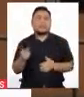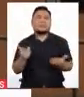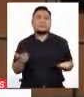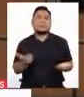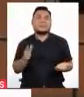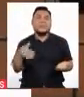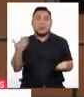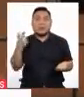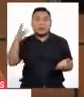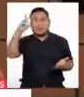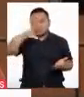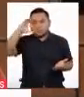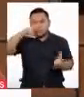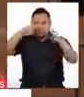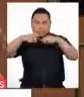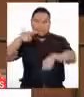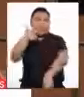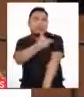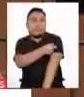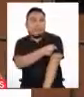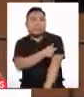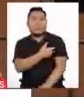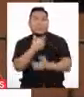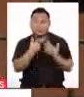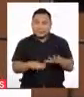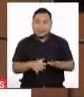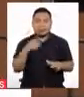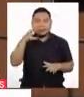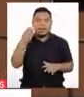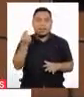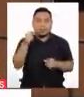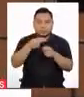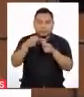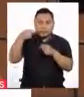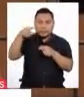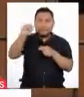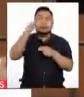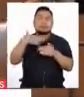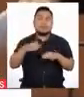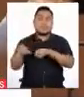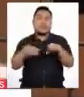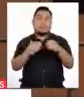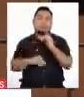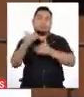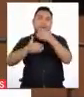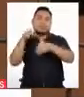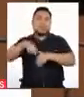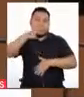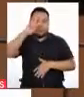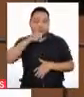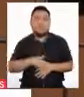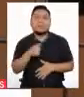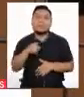dé con la vacuna. Podamos también hacer el desarrollo que estamos haciendo acá. Y siempre contando con el valioso apoyo